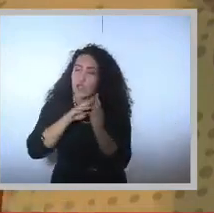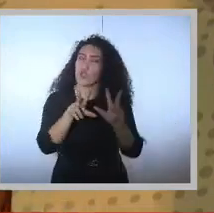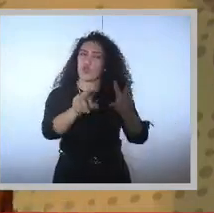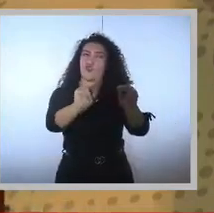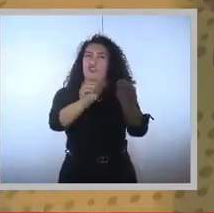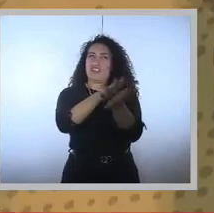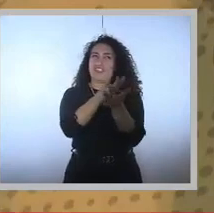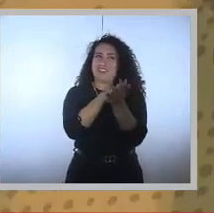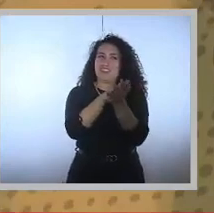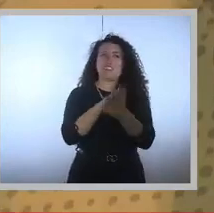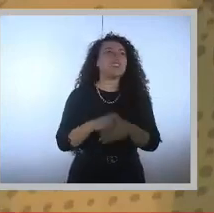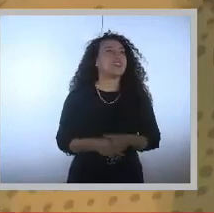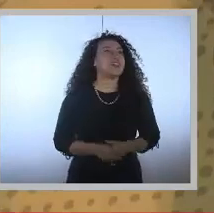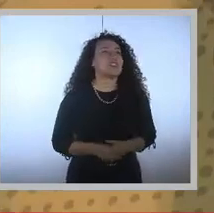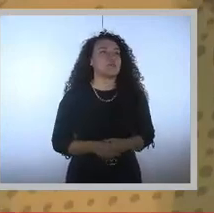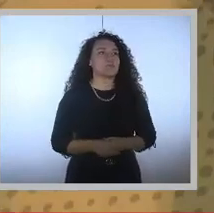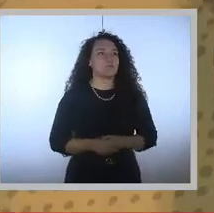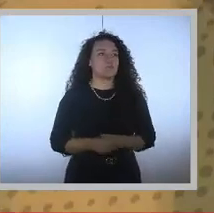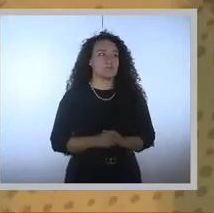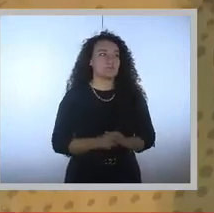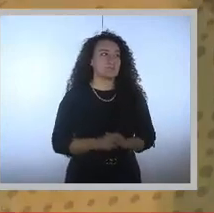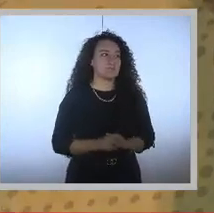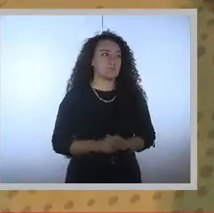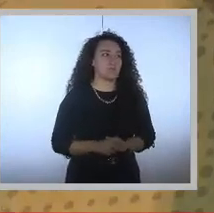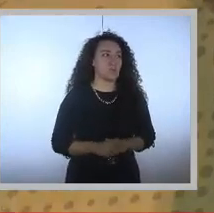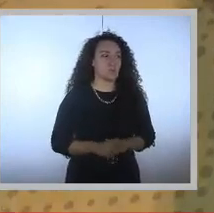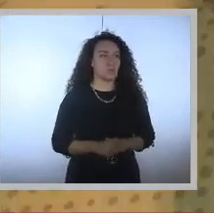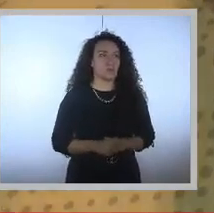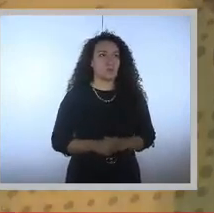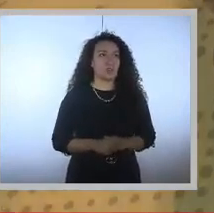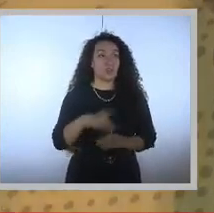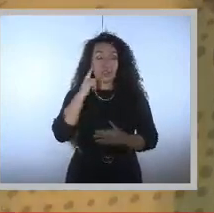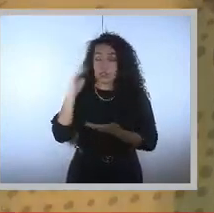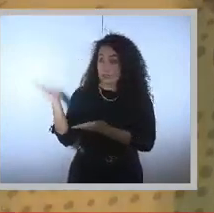No, ya, compañeros, adelante.